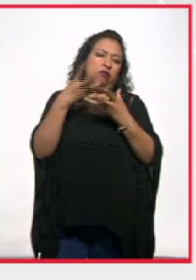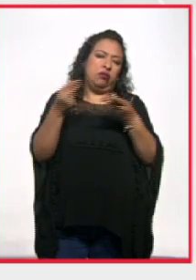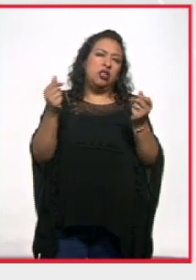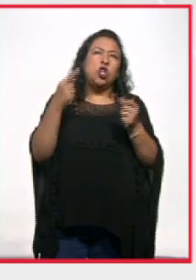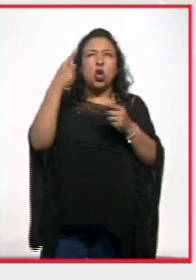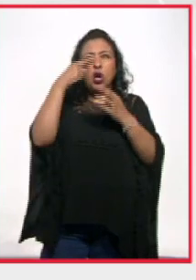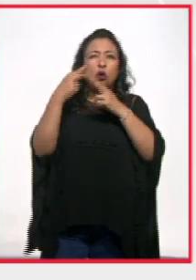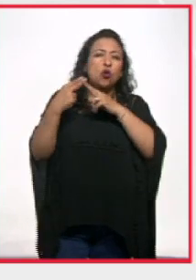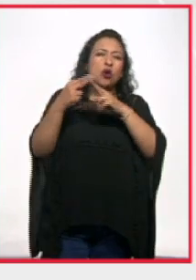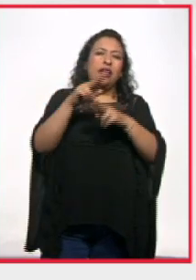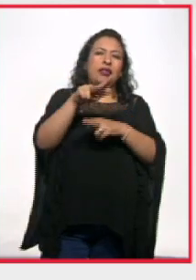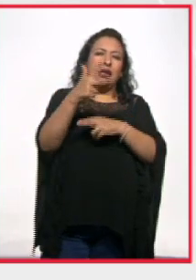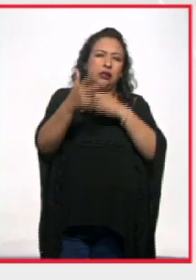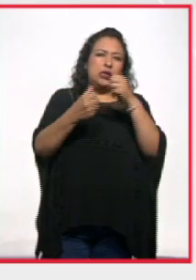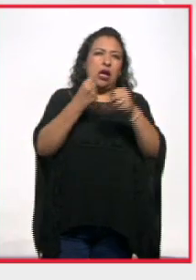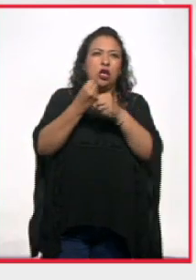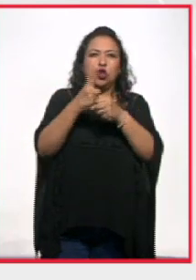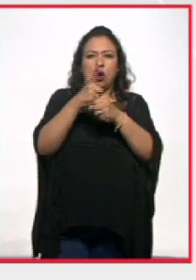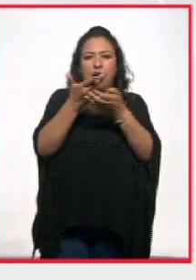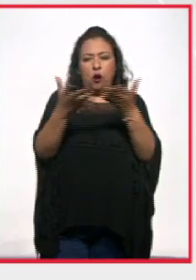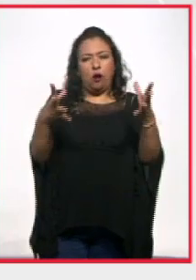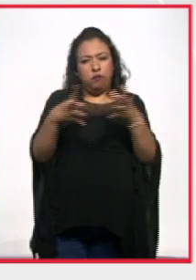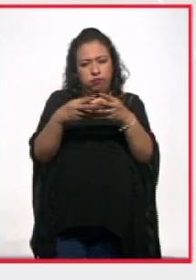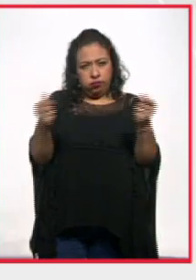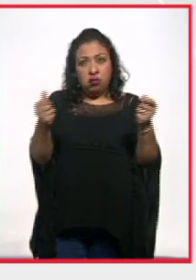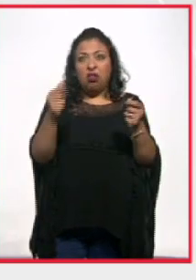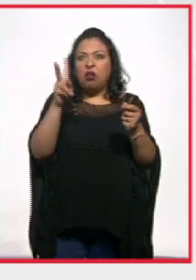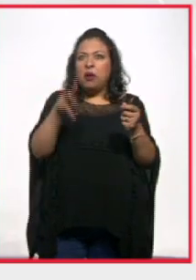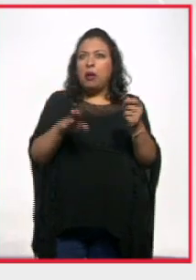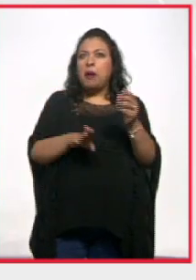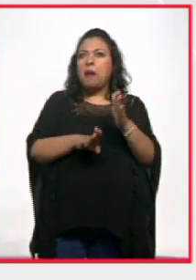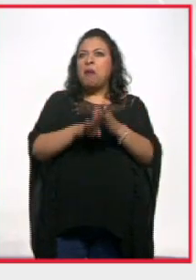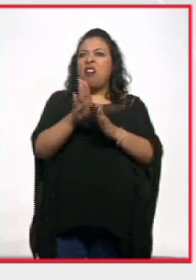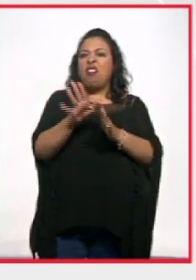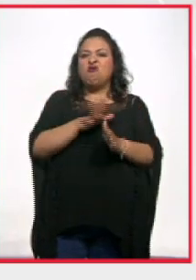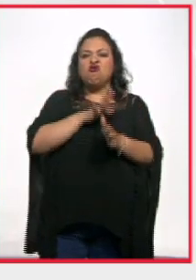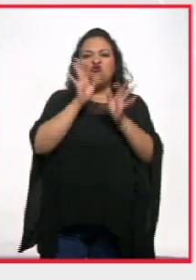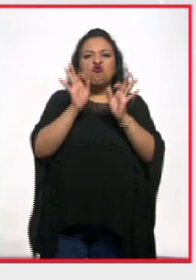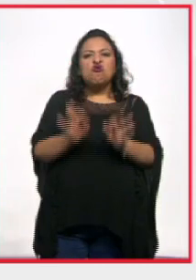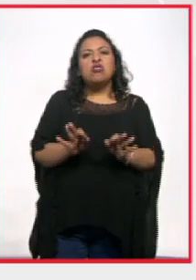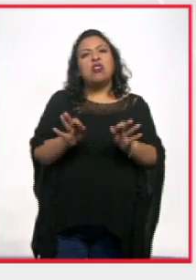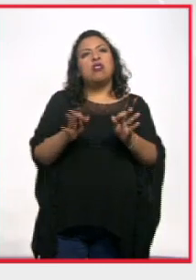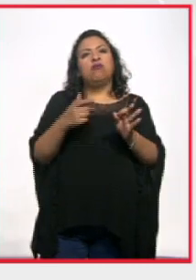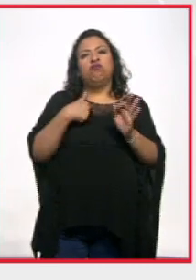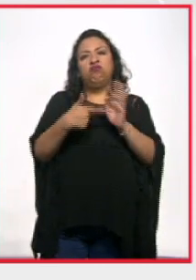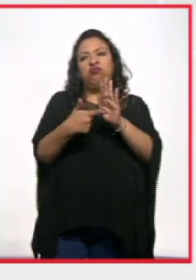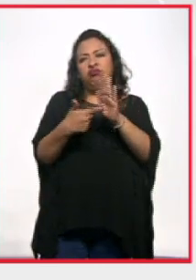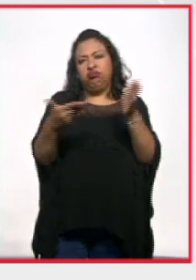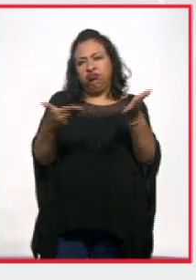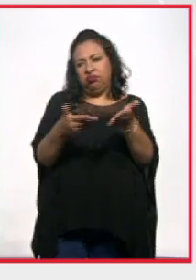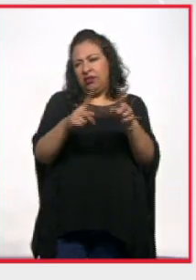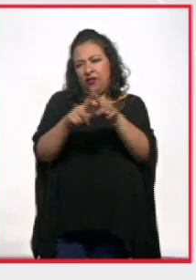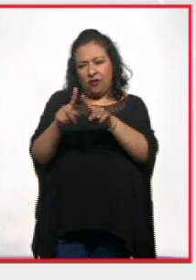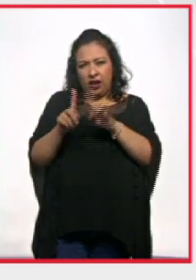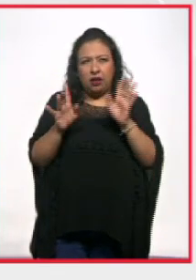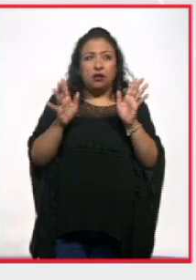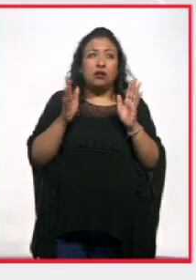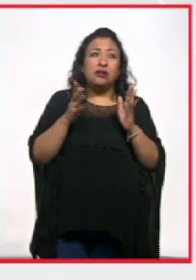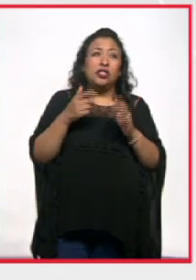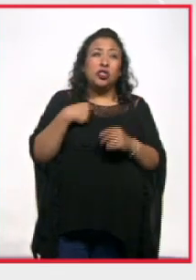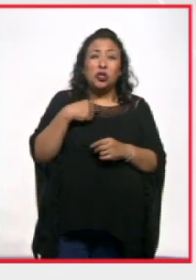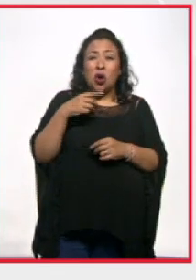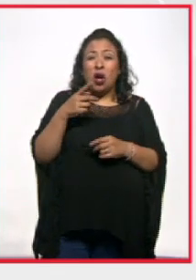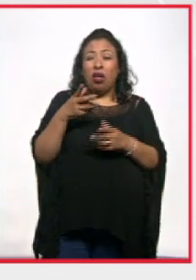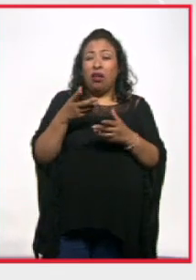en los 13 años que duró subir muchísimo la calidad de las cosas que estábamos presentando. No veo que eso